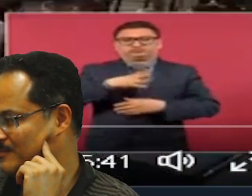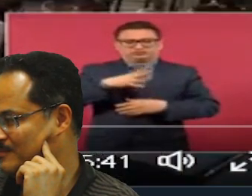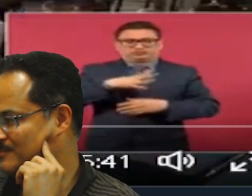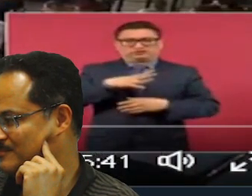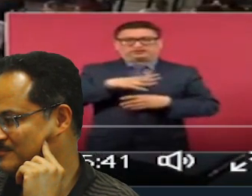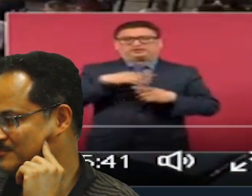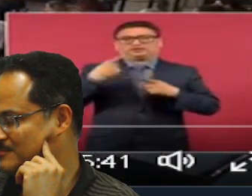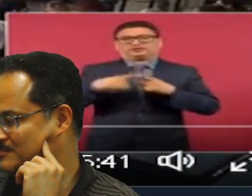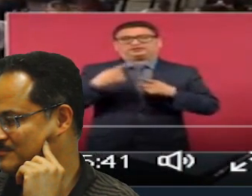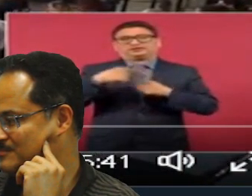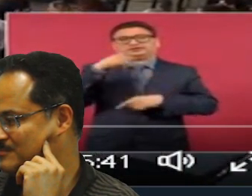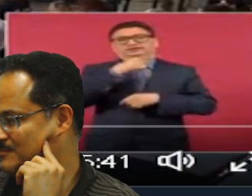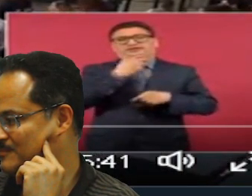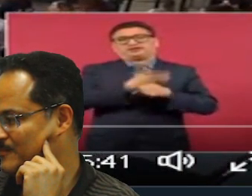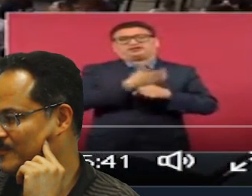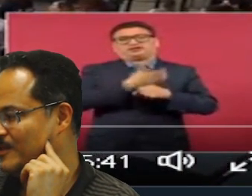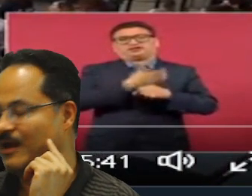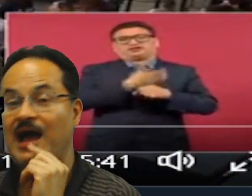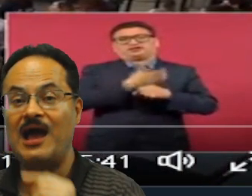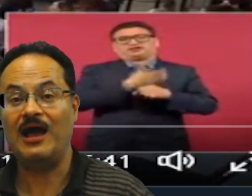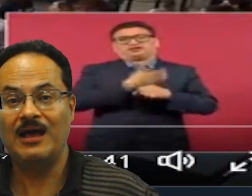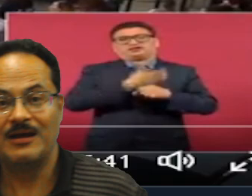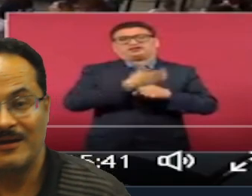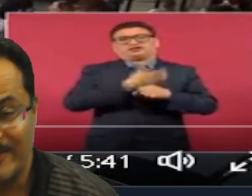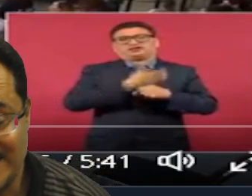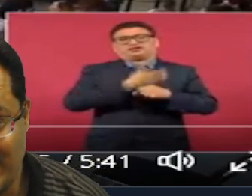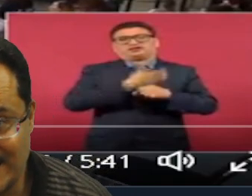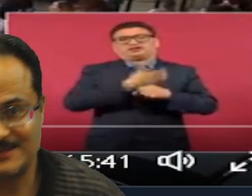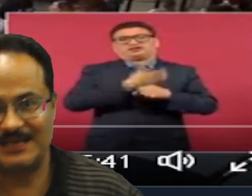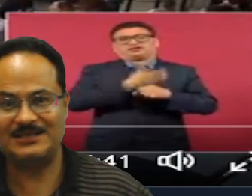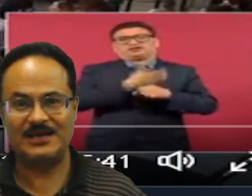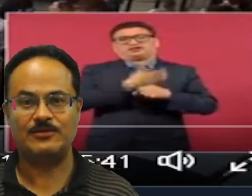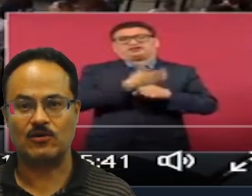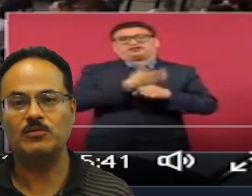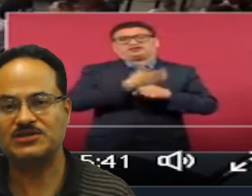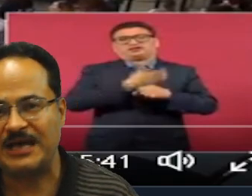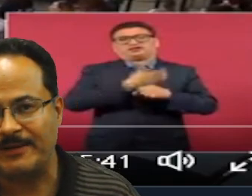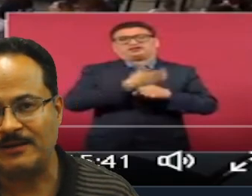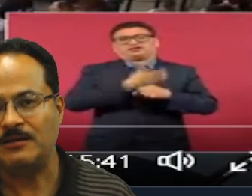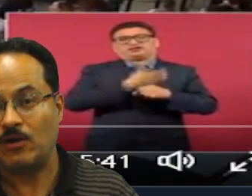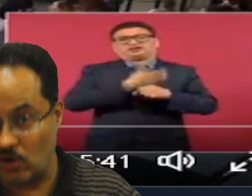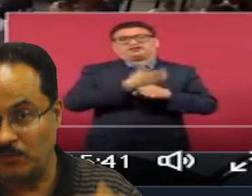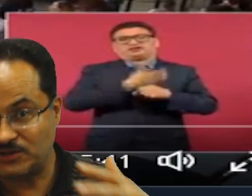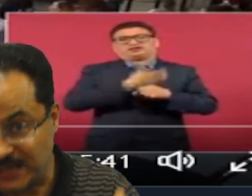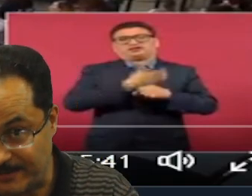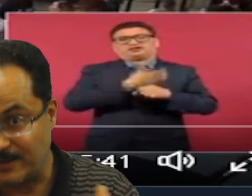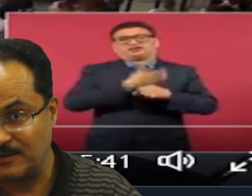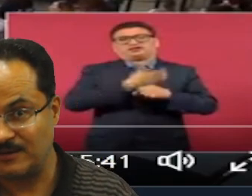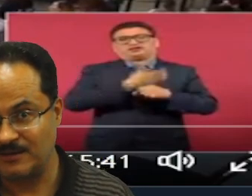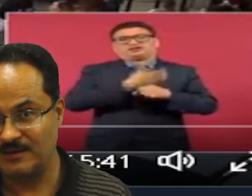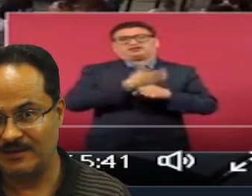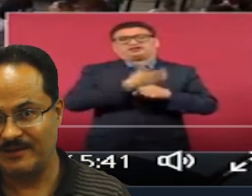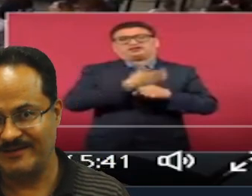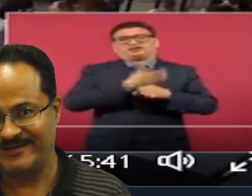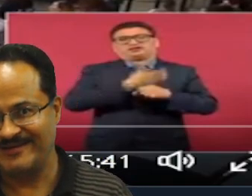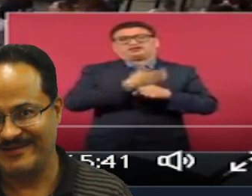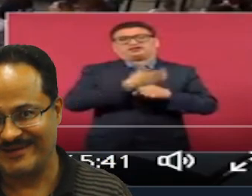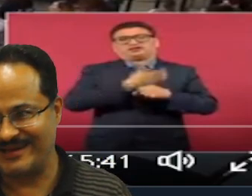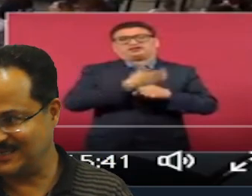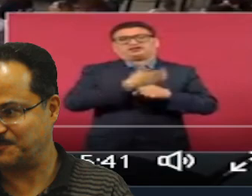agencias en Estados Unidos piensa lo que le está diciendo Cómo saben cómo saben